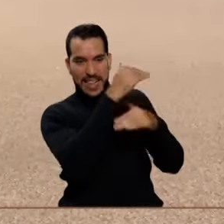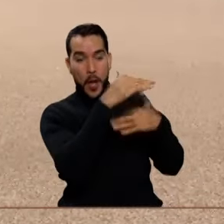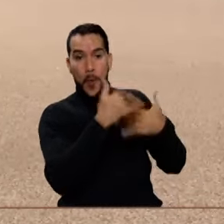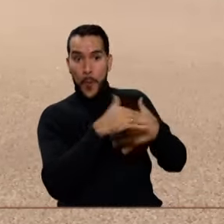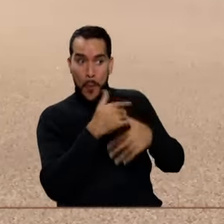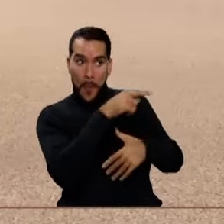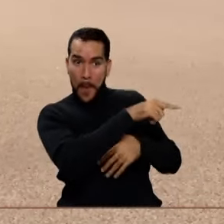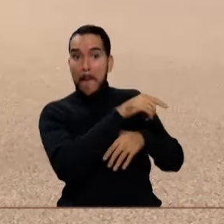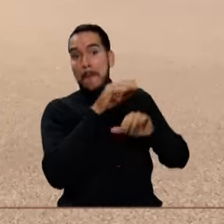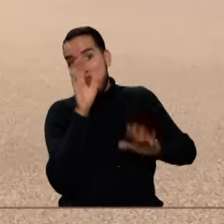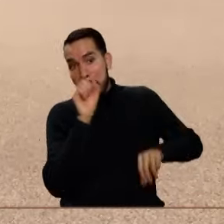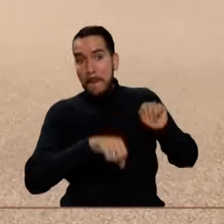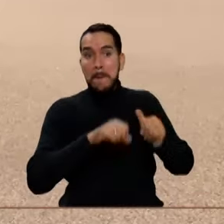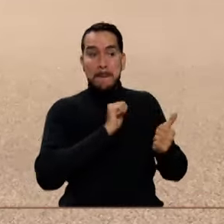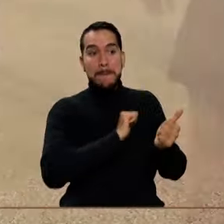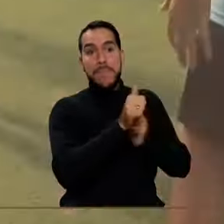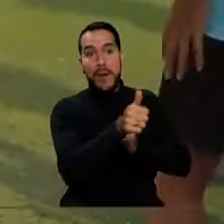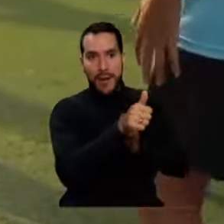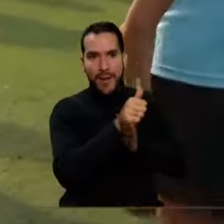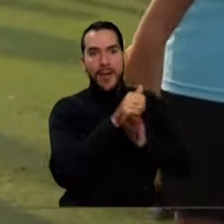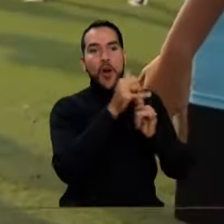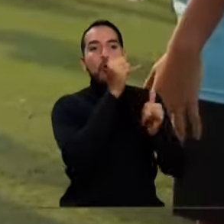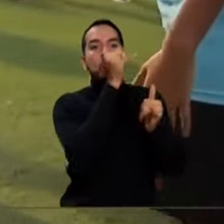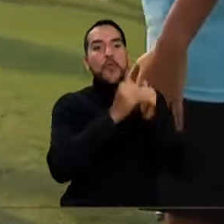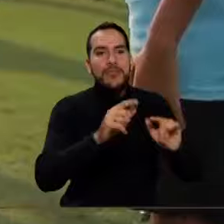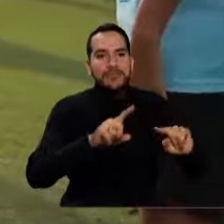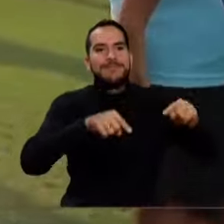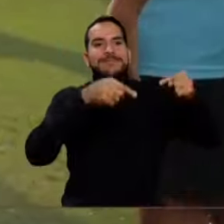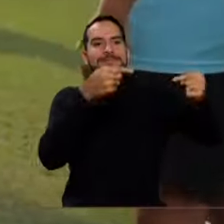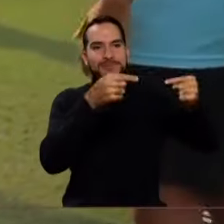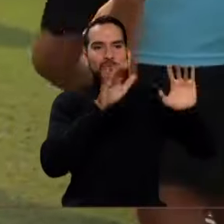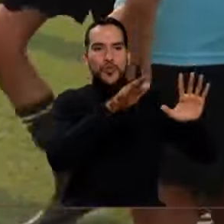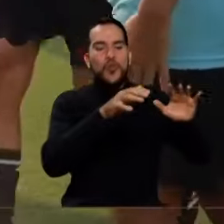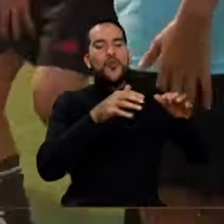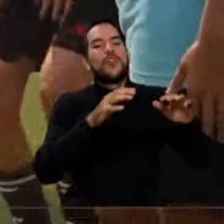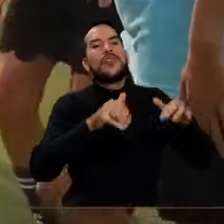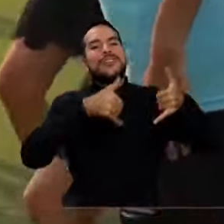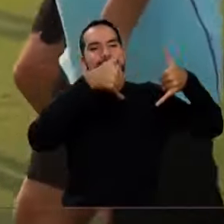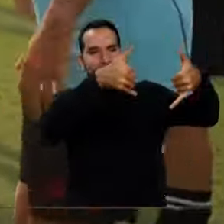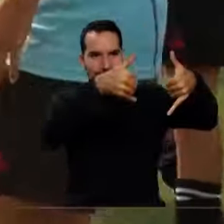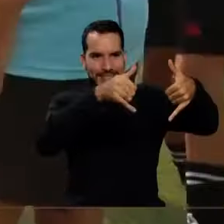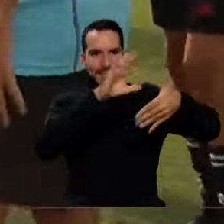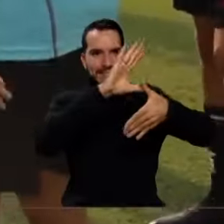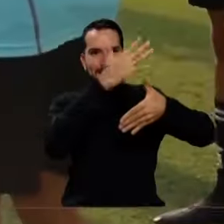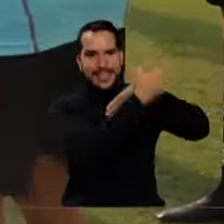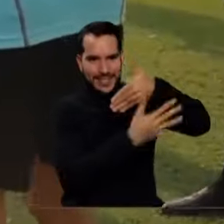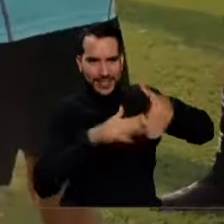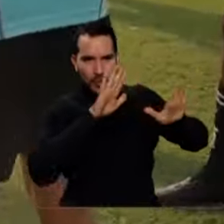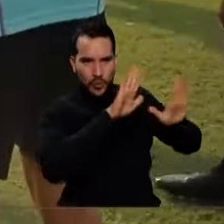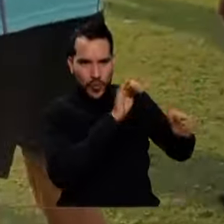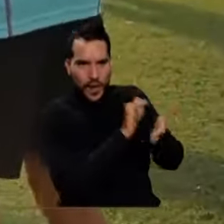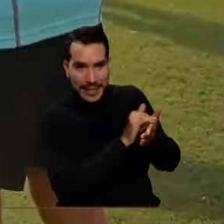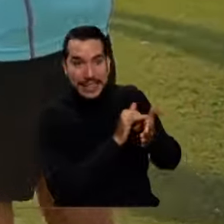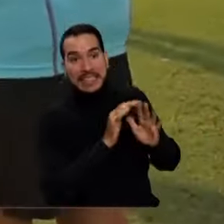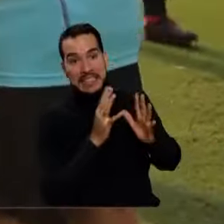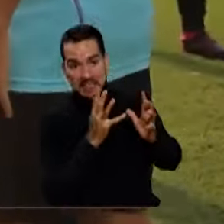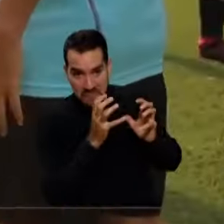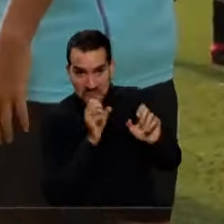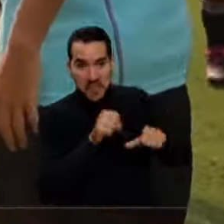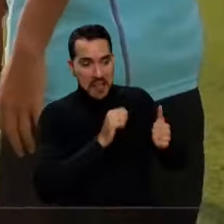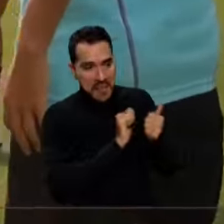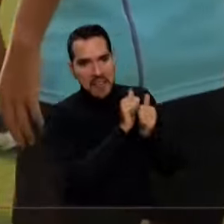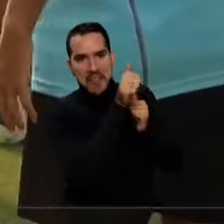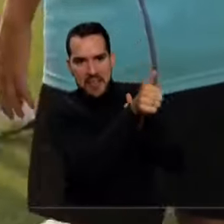su clasificación al cuadrangular final. El elenco para pasar a la siguiente fase del torneo que se desarrolla